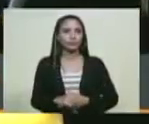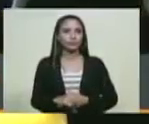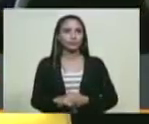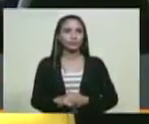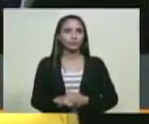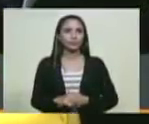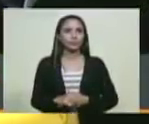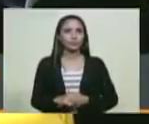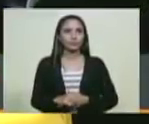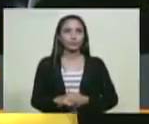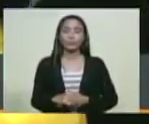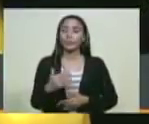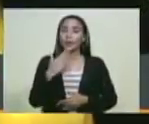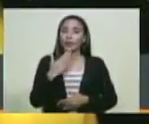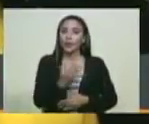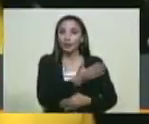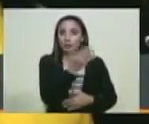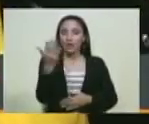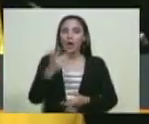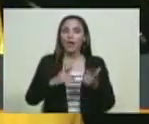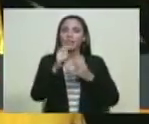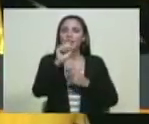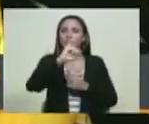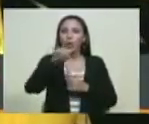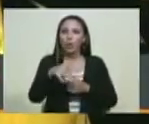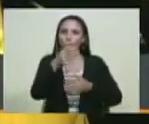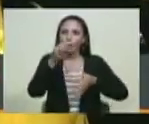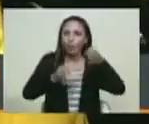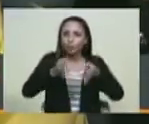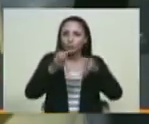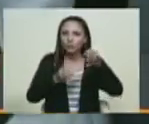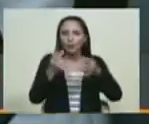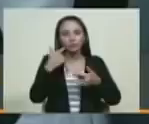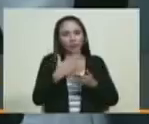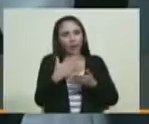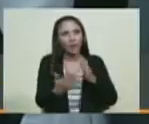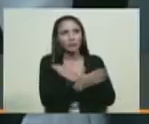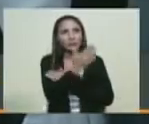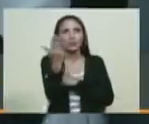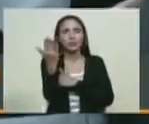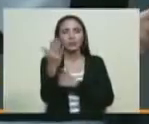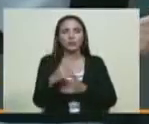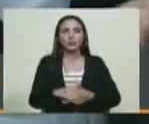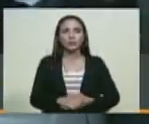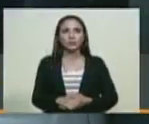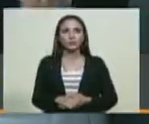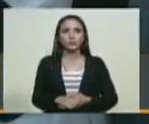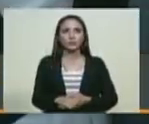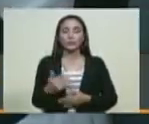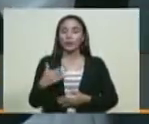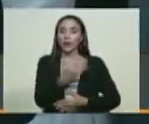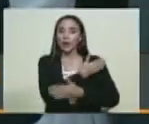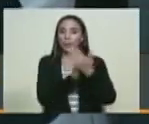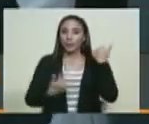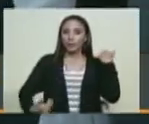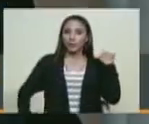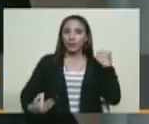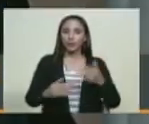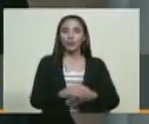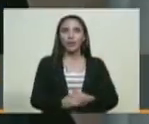agradecer al máximo tribunal de la República, al Tribunal Supremo de Justicia, en la persona de su presidente, doctor Michael